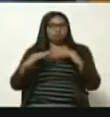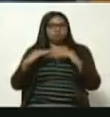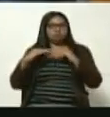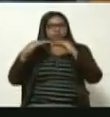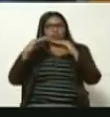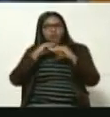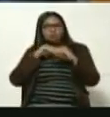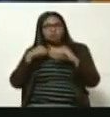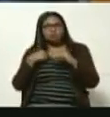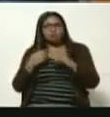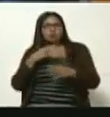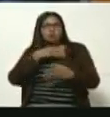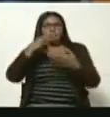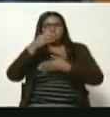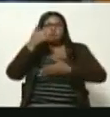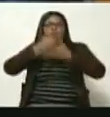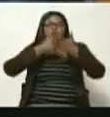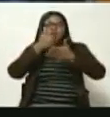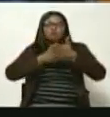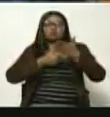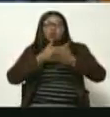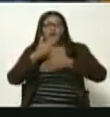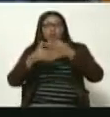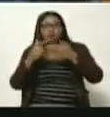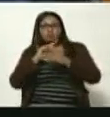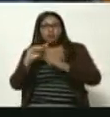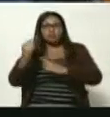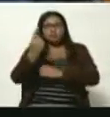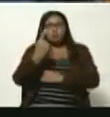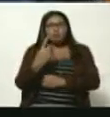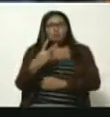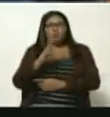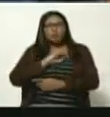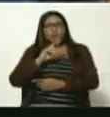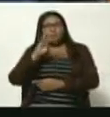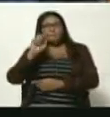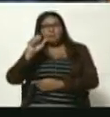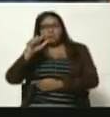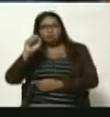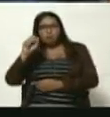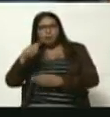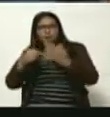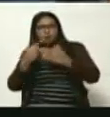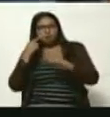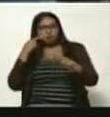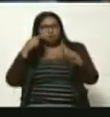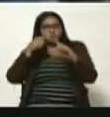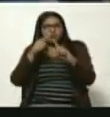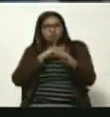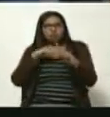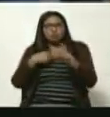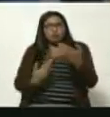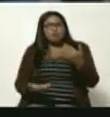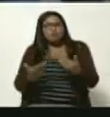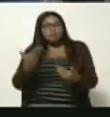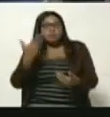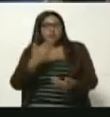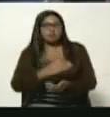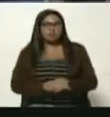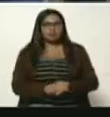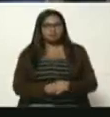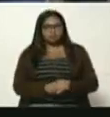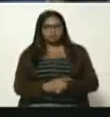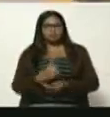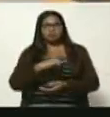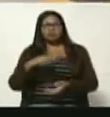su espíritu de lucha y con los principios de Bandung, al tiempo que subrayamos la importancia de